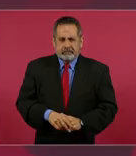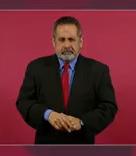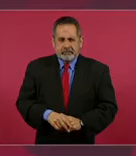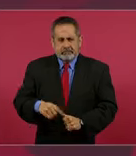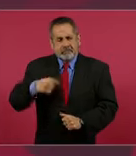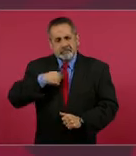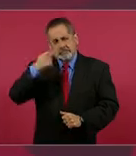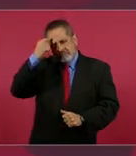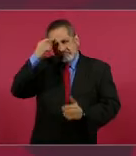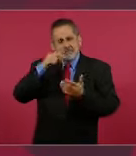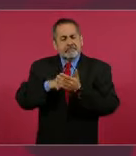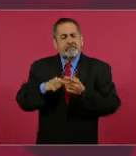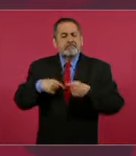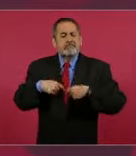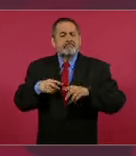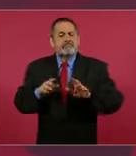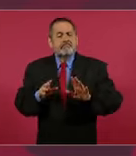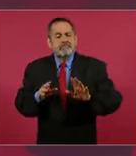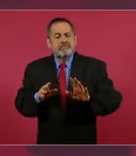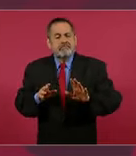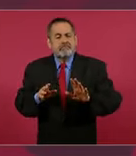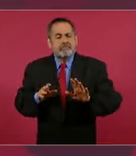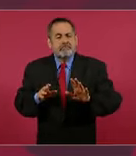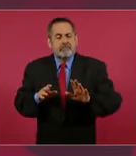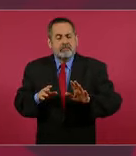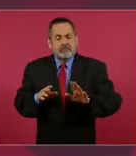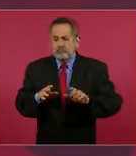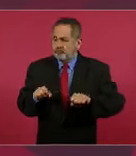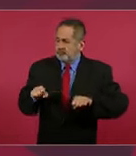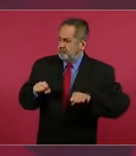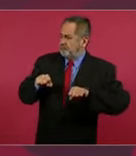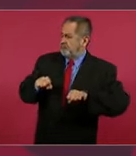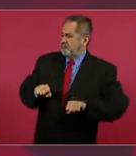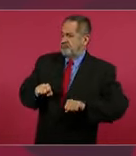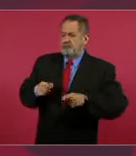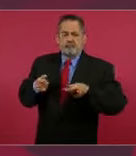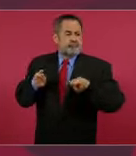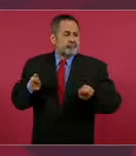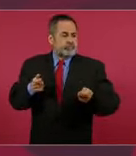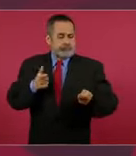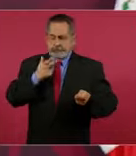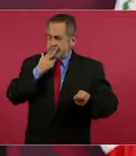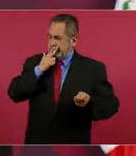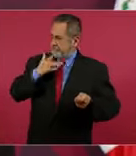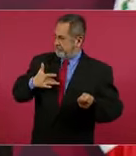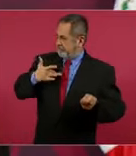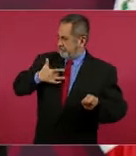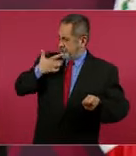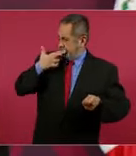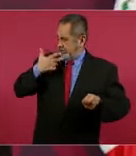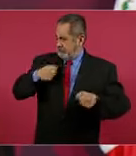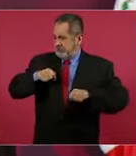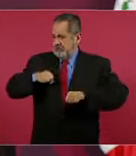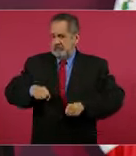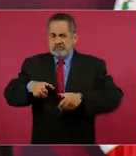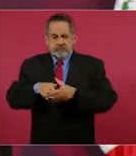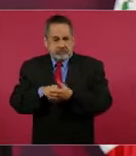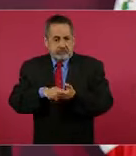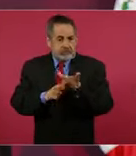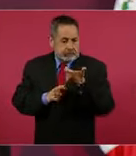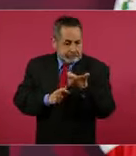sostengo que no hay que tenerle mucho cariño, mucho apego, ni al poder ni al